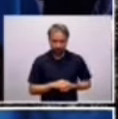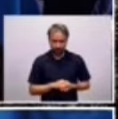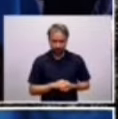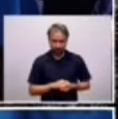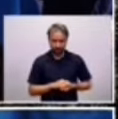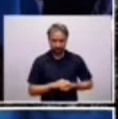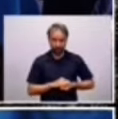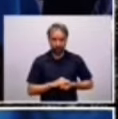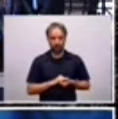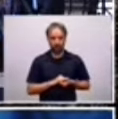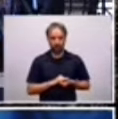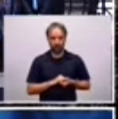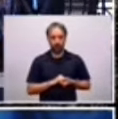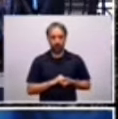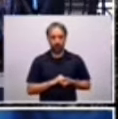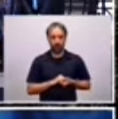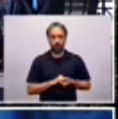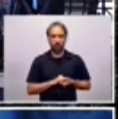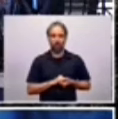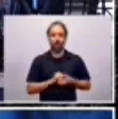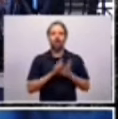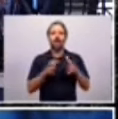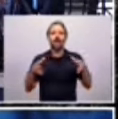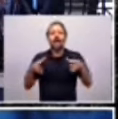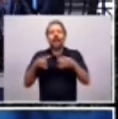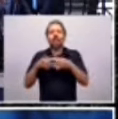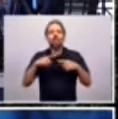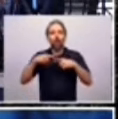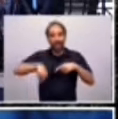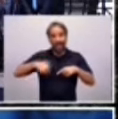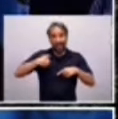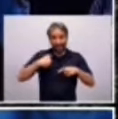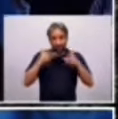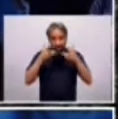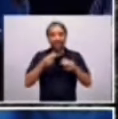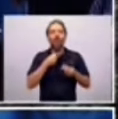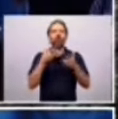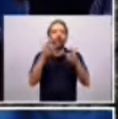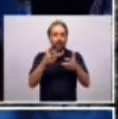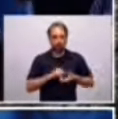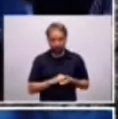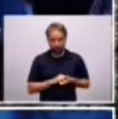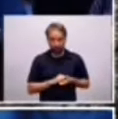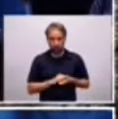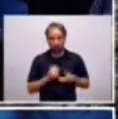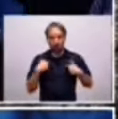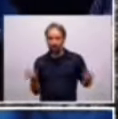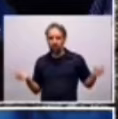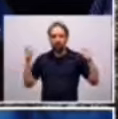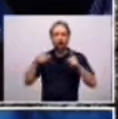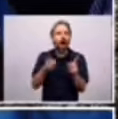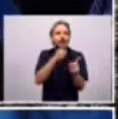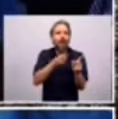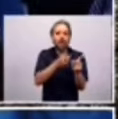están planteando. Es exactamente lo que pasó en 1976. El concepto de reorganización nacional es este